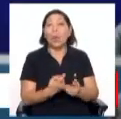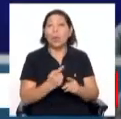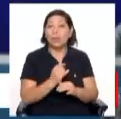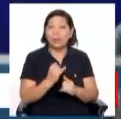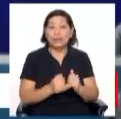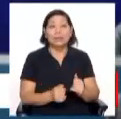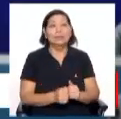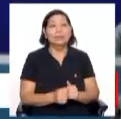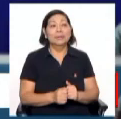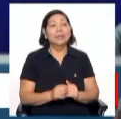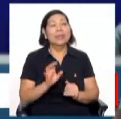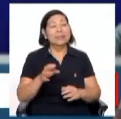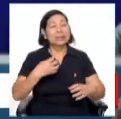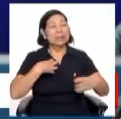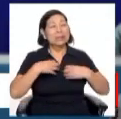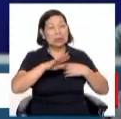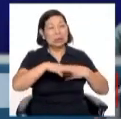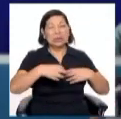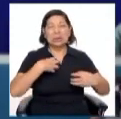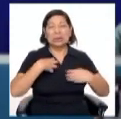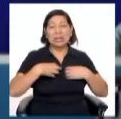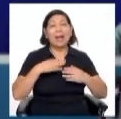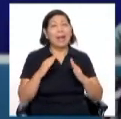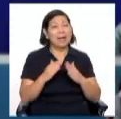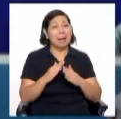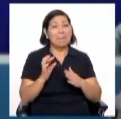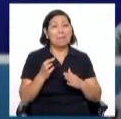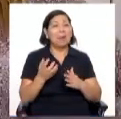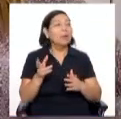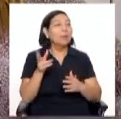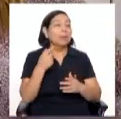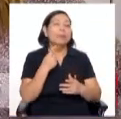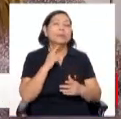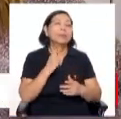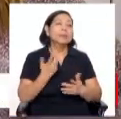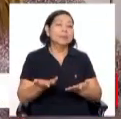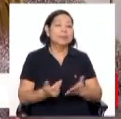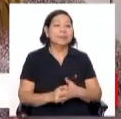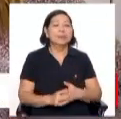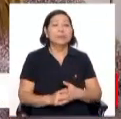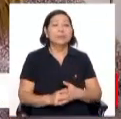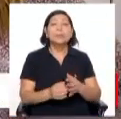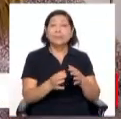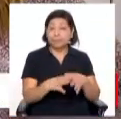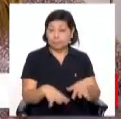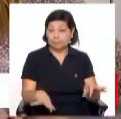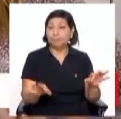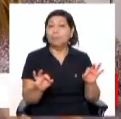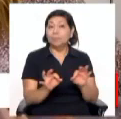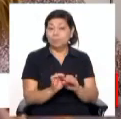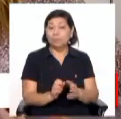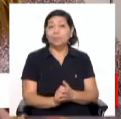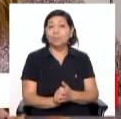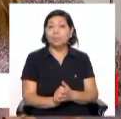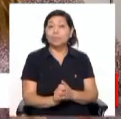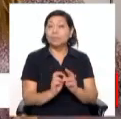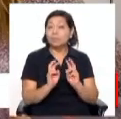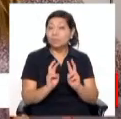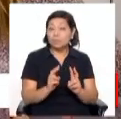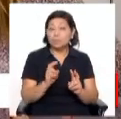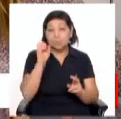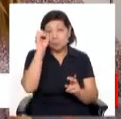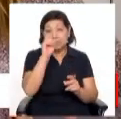tirarnos. Los niños se quejan muchas veces de que en casa los papás no los escuchan. Es importante validar